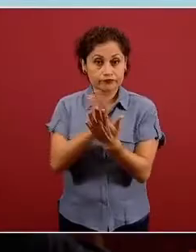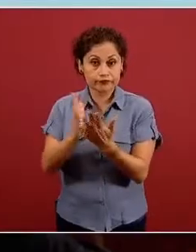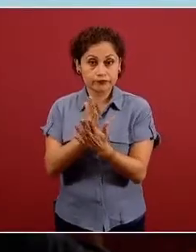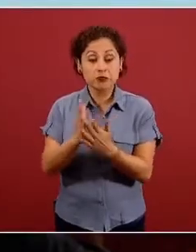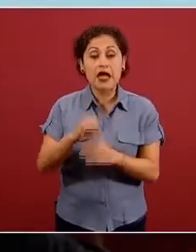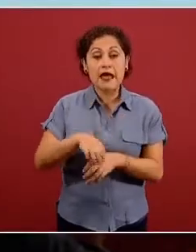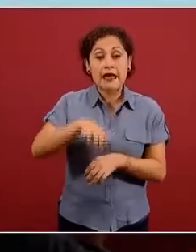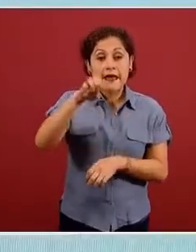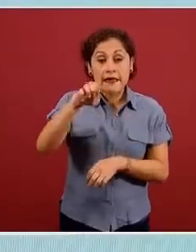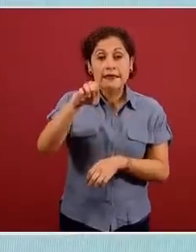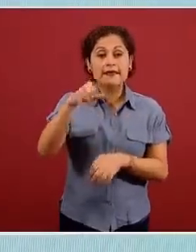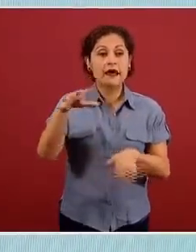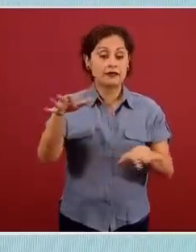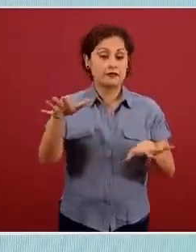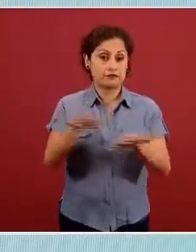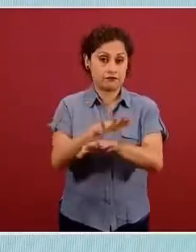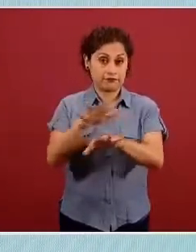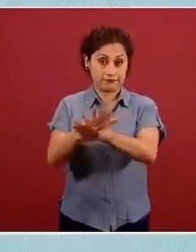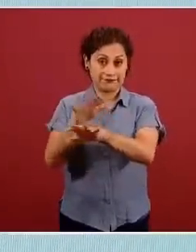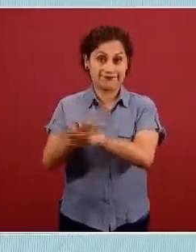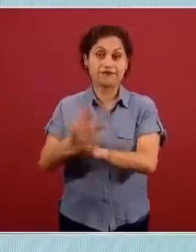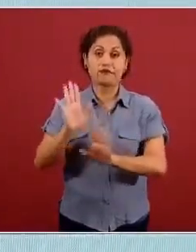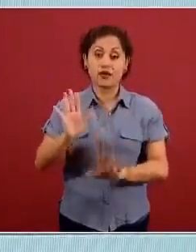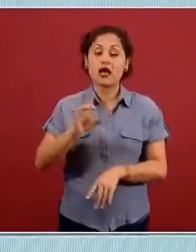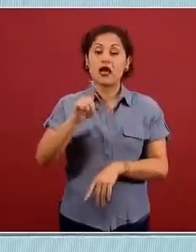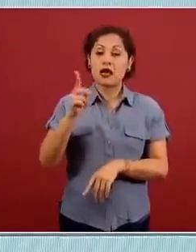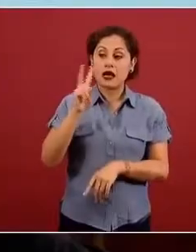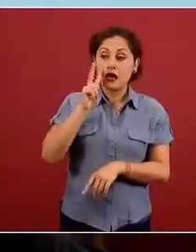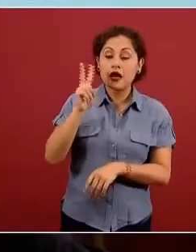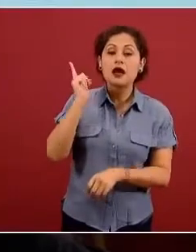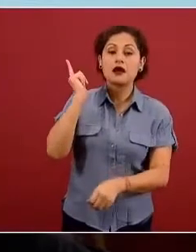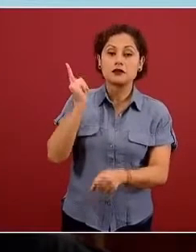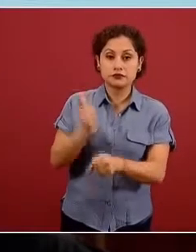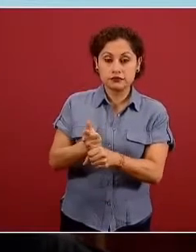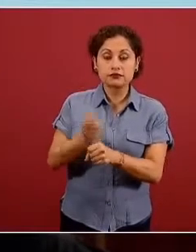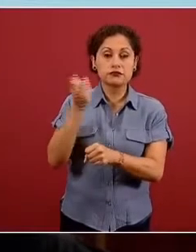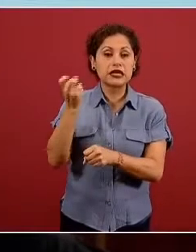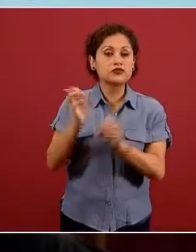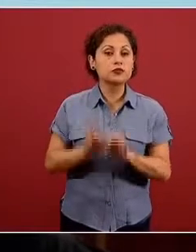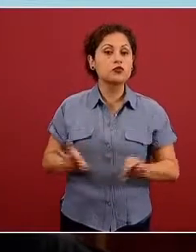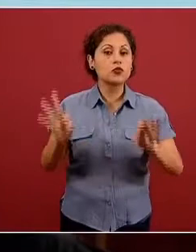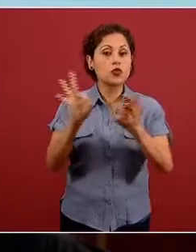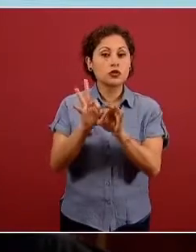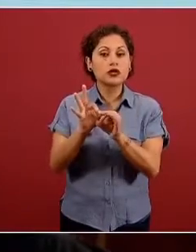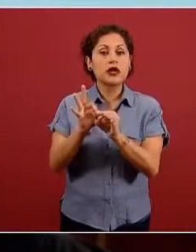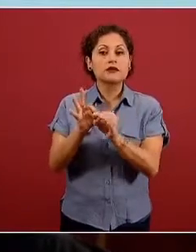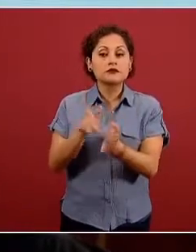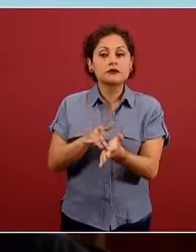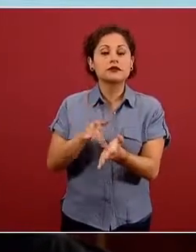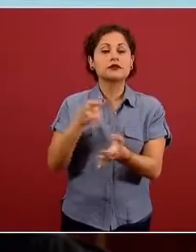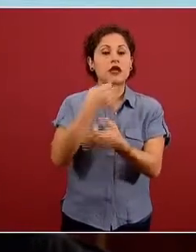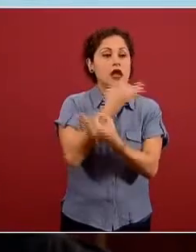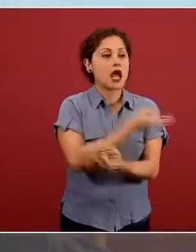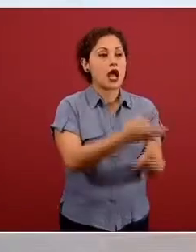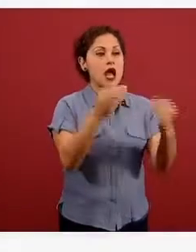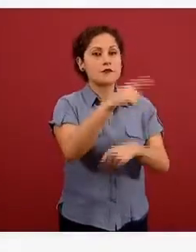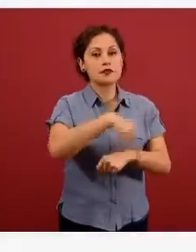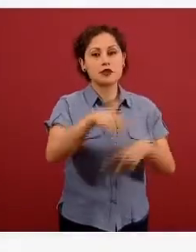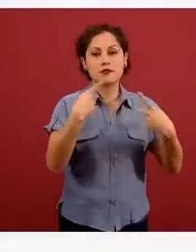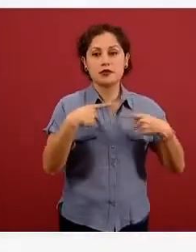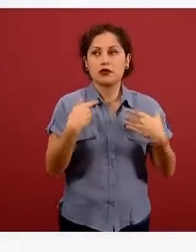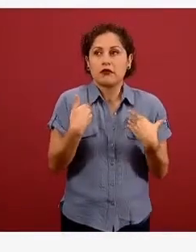muy reveladora de lo que hemos dicho una y otra vez y seguiremos diciendo para insistir en las medidas de